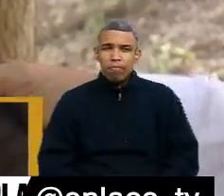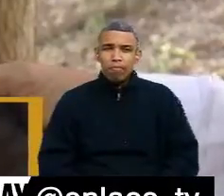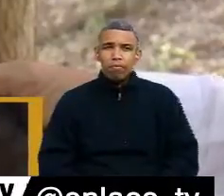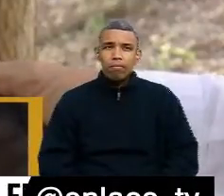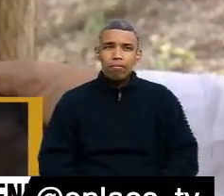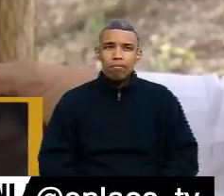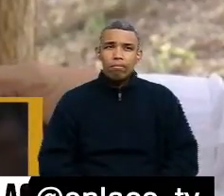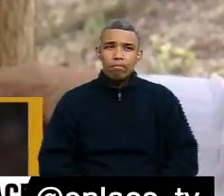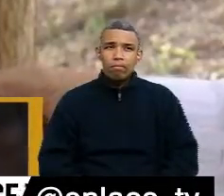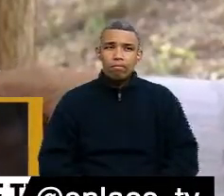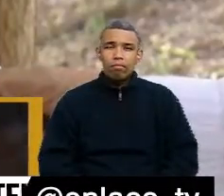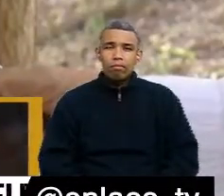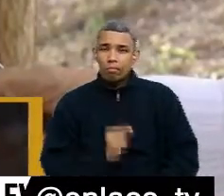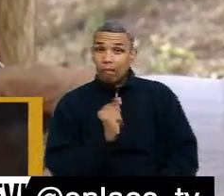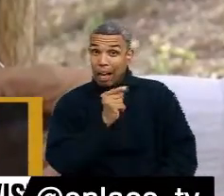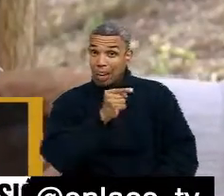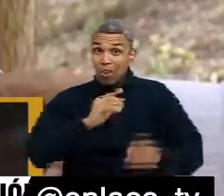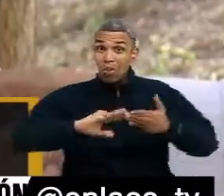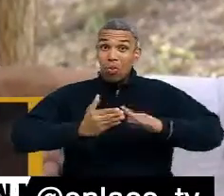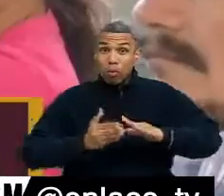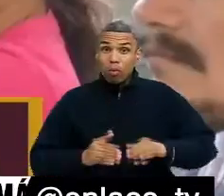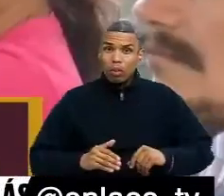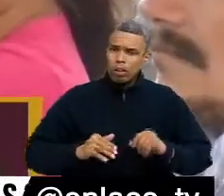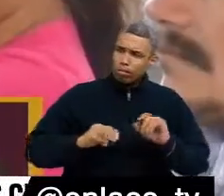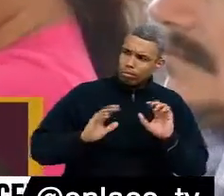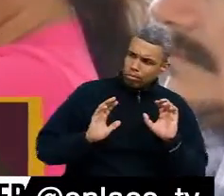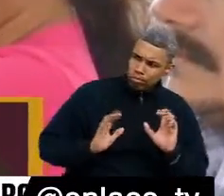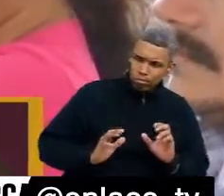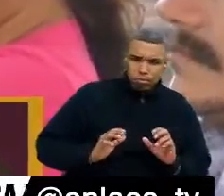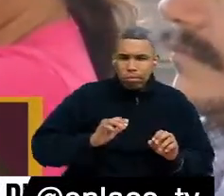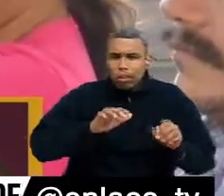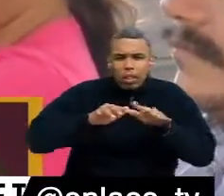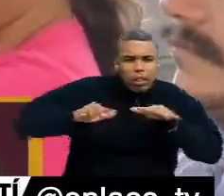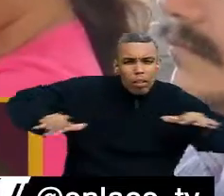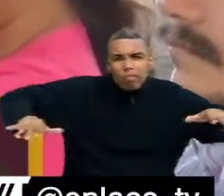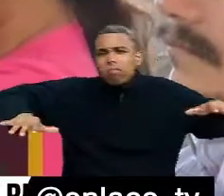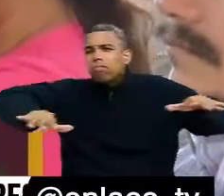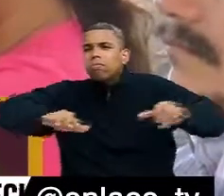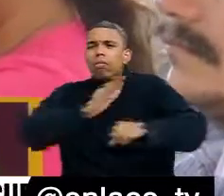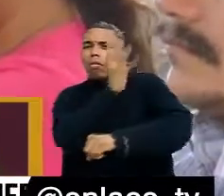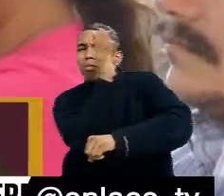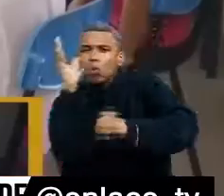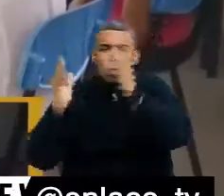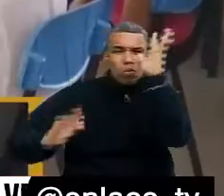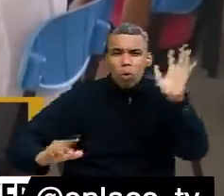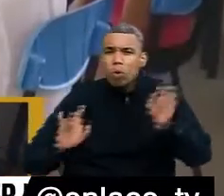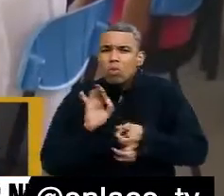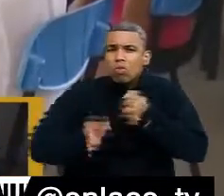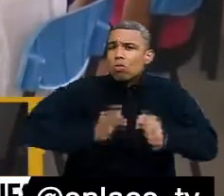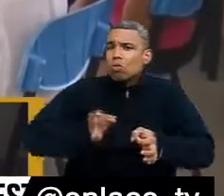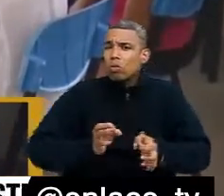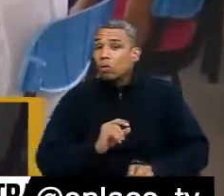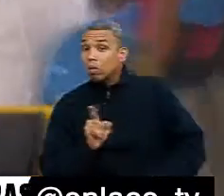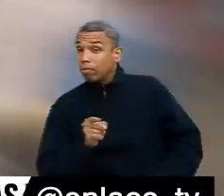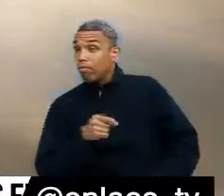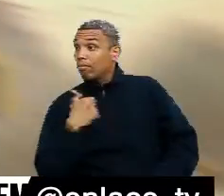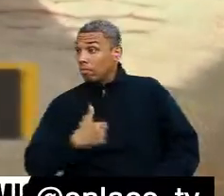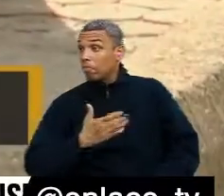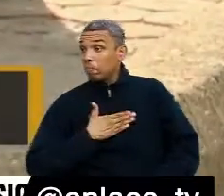Preocupa mucho por su territorio, que se cuestiona mucho las cosas que se están proponiendo y que también son propositivas al